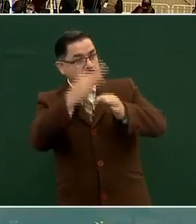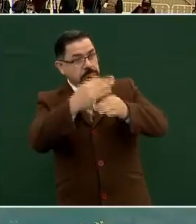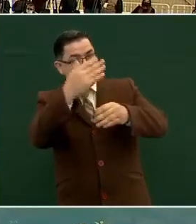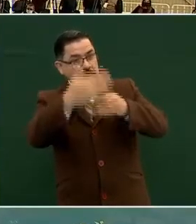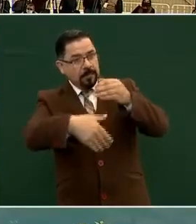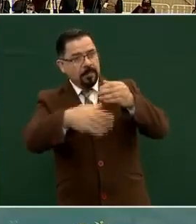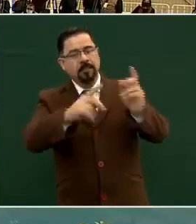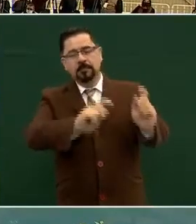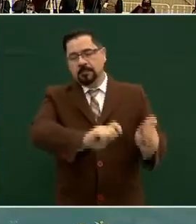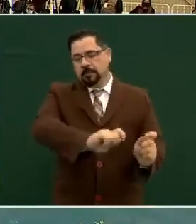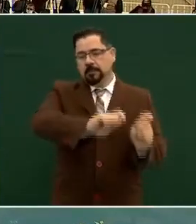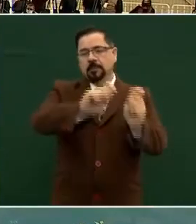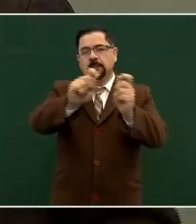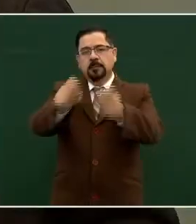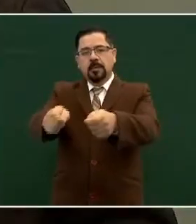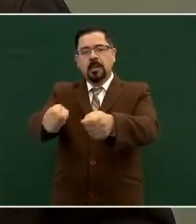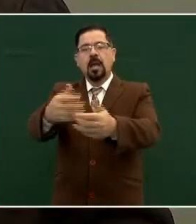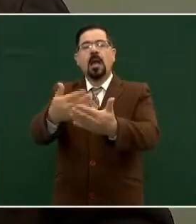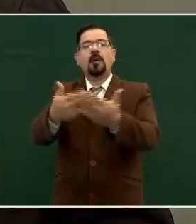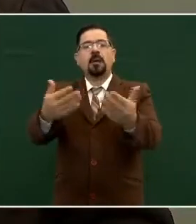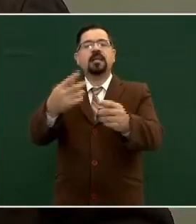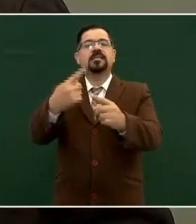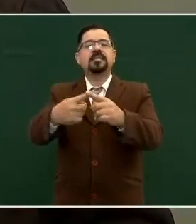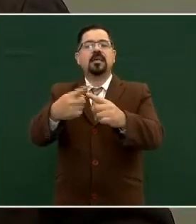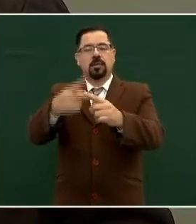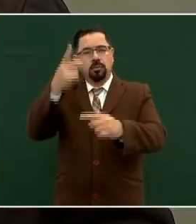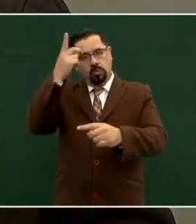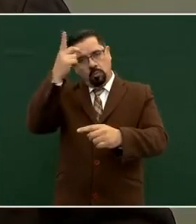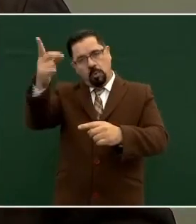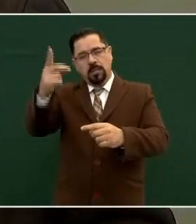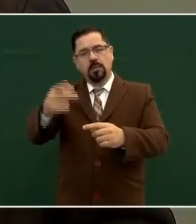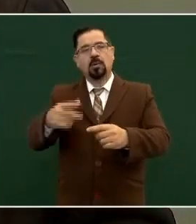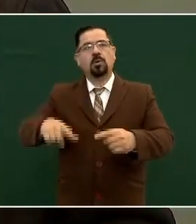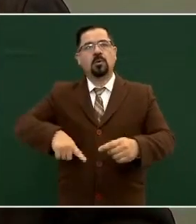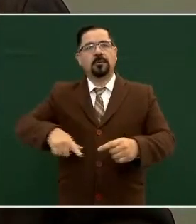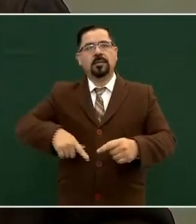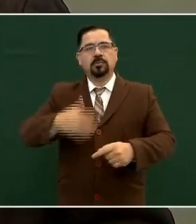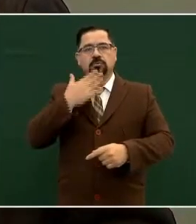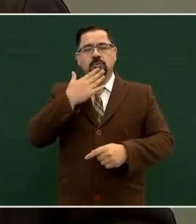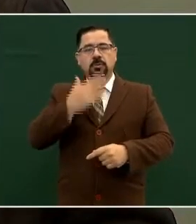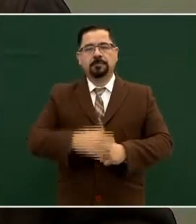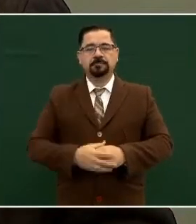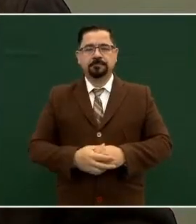propiedad del gobierno de Sonora.